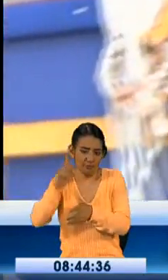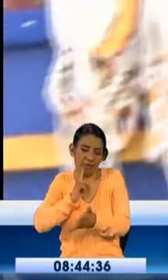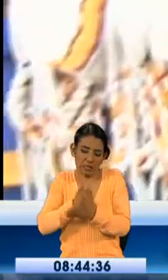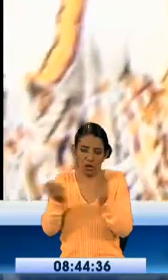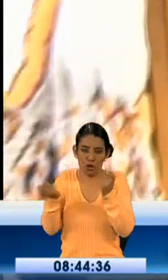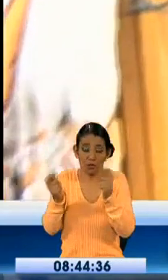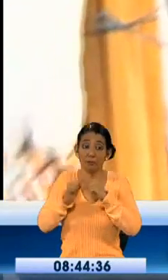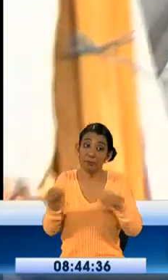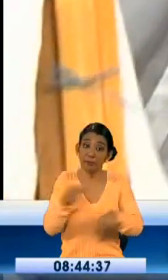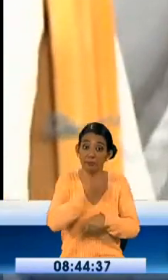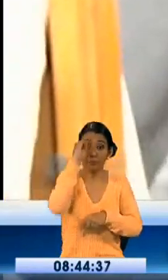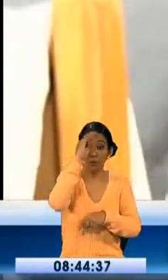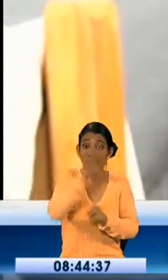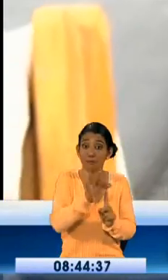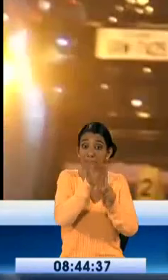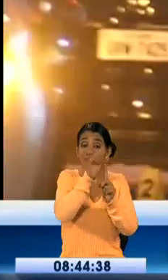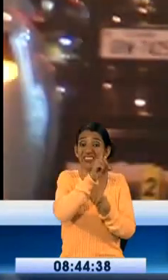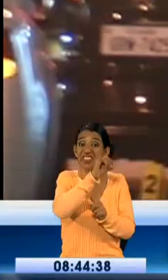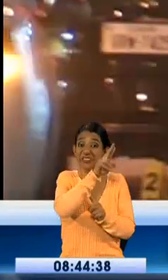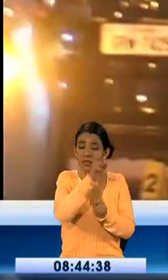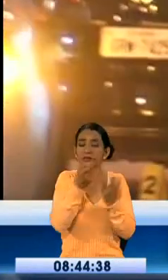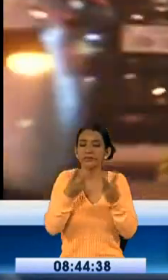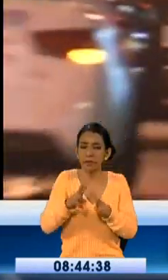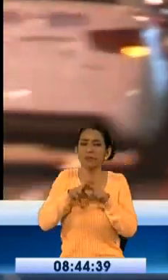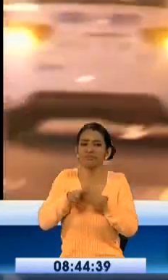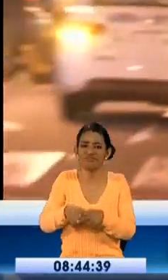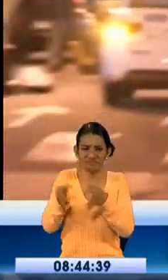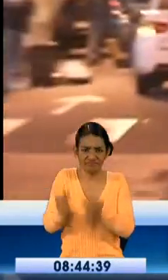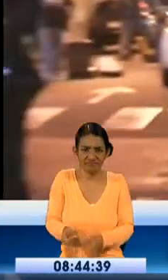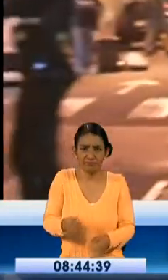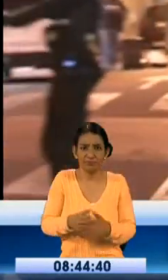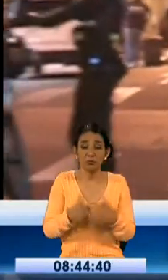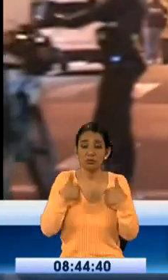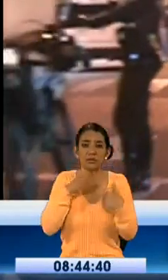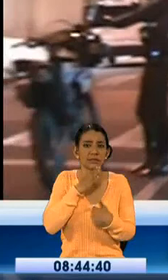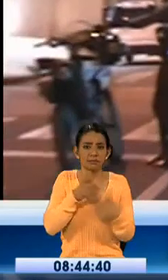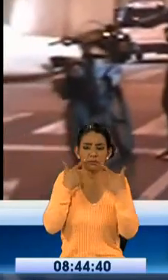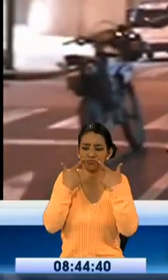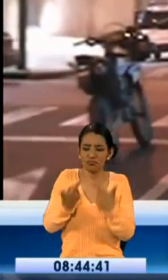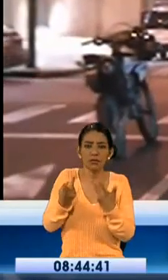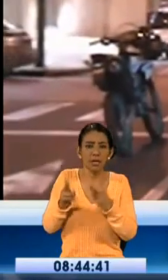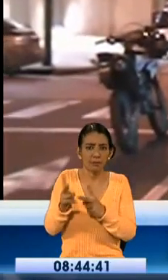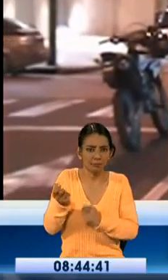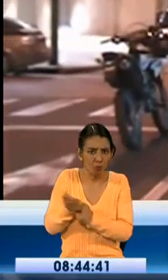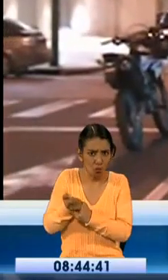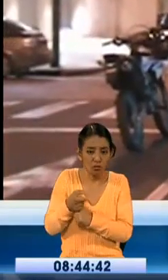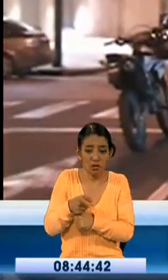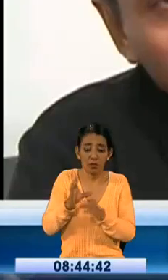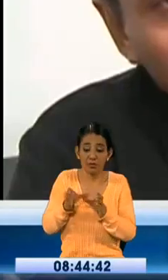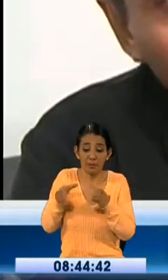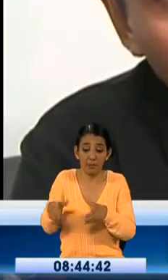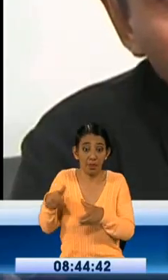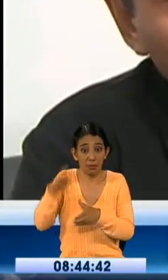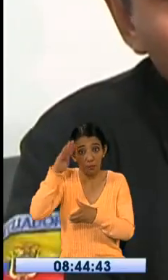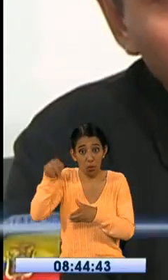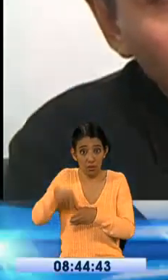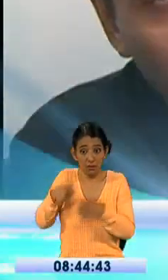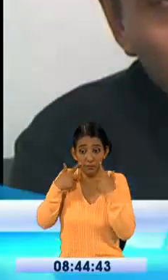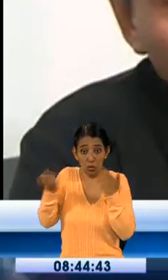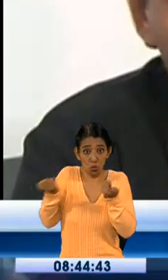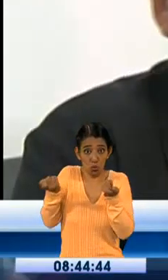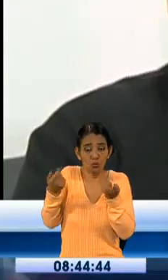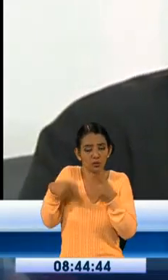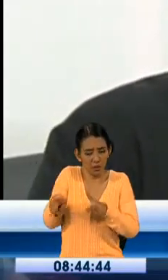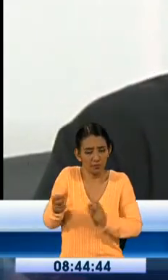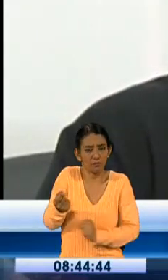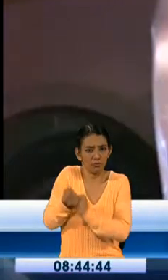DINASET también hace sus verificaciones. Nosotros sí realizamos de alguna manera algún trabajo, pero ya con personas específicas en base a la información que